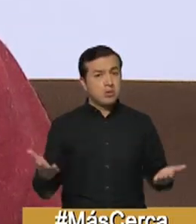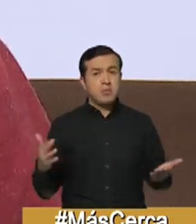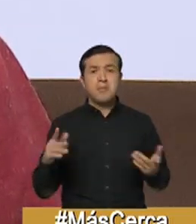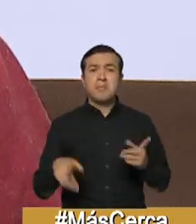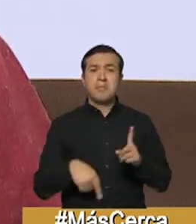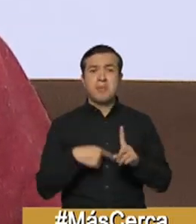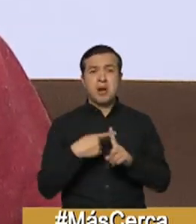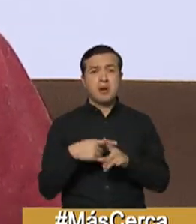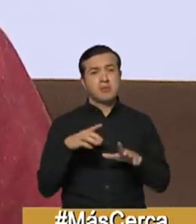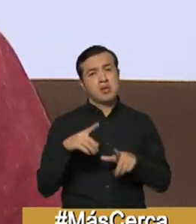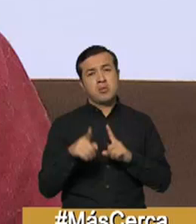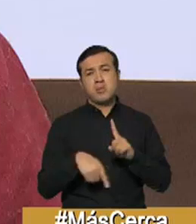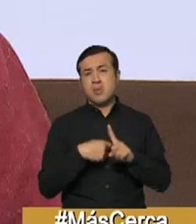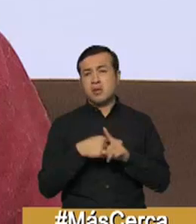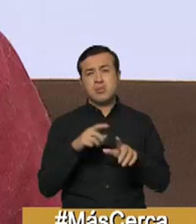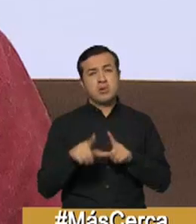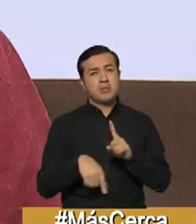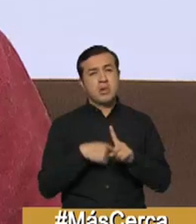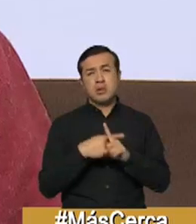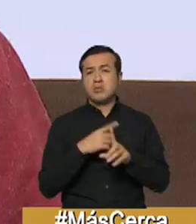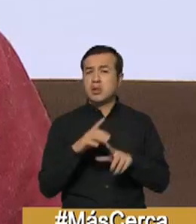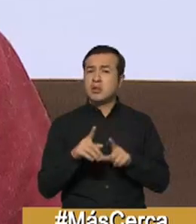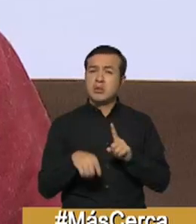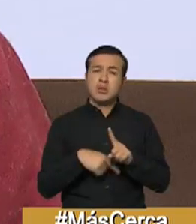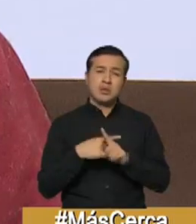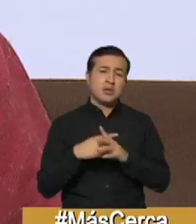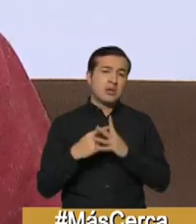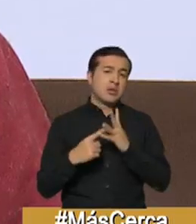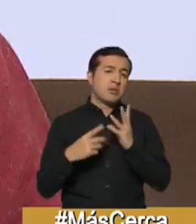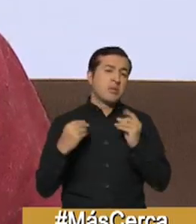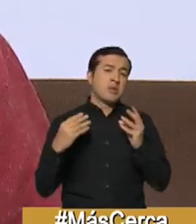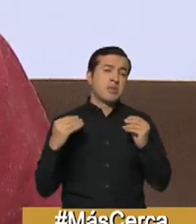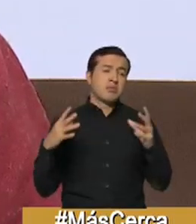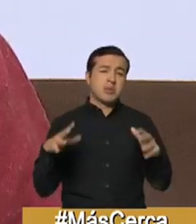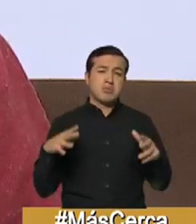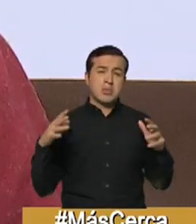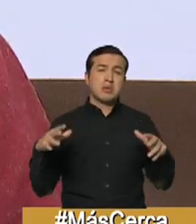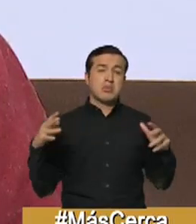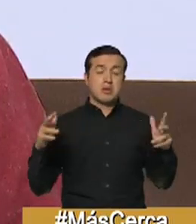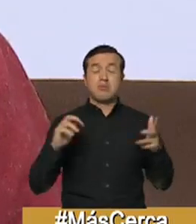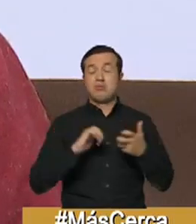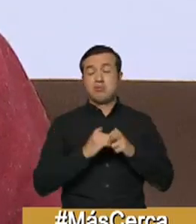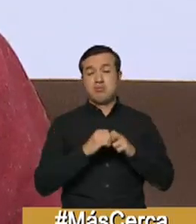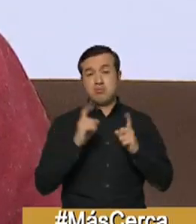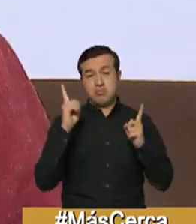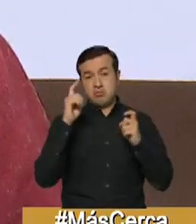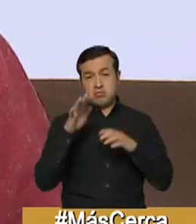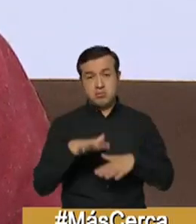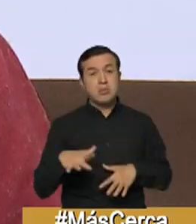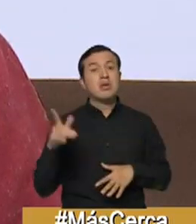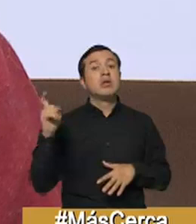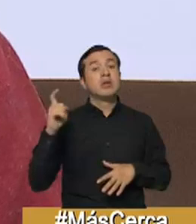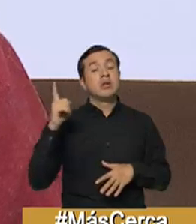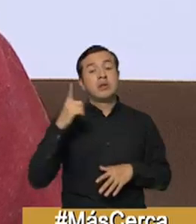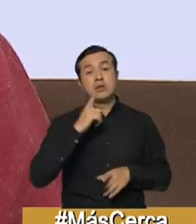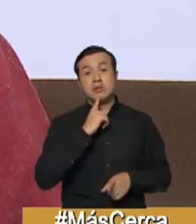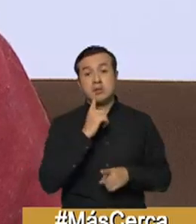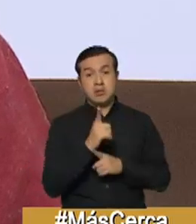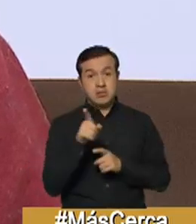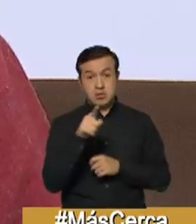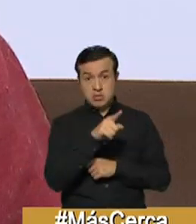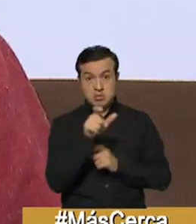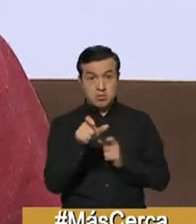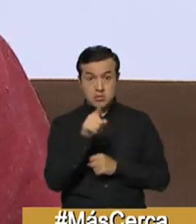creciendo, como decía el Doc, nos sigue creciendo y nos sigue generando problemas. Lo que necesitamos es que